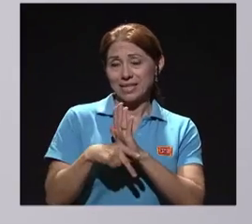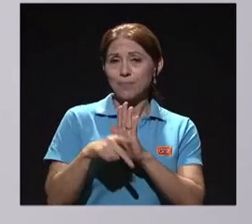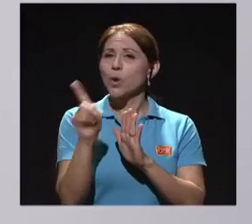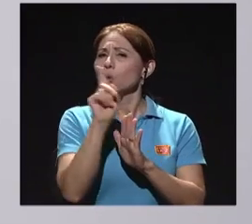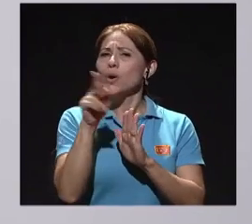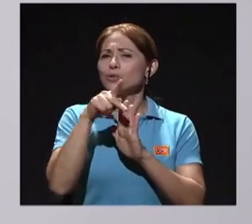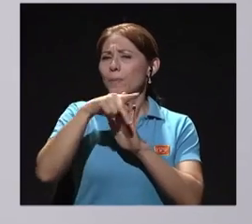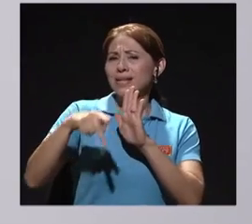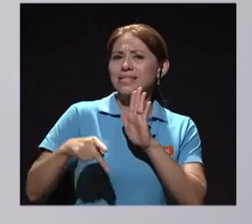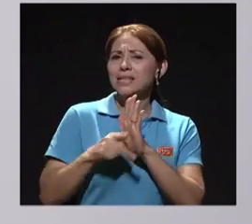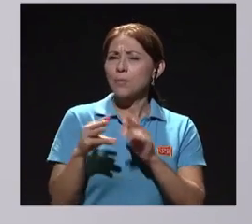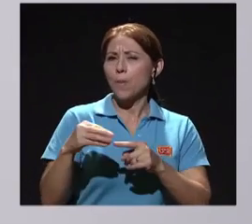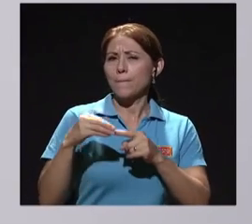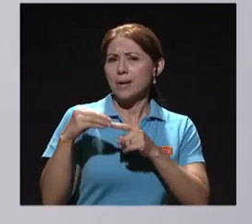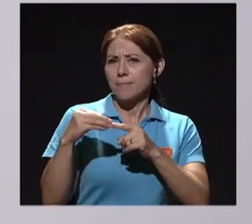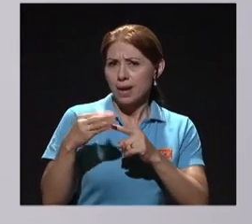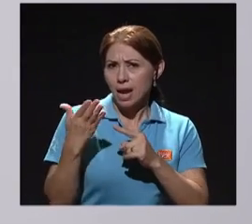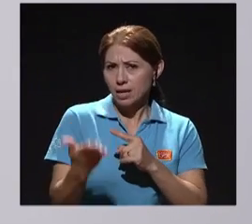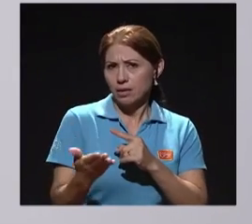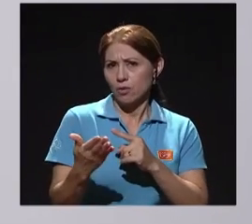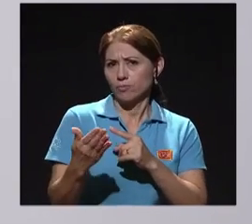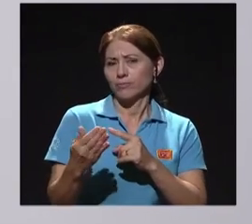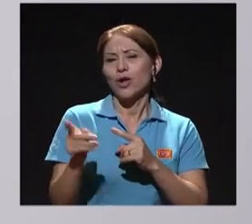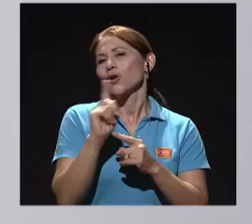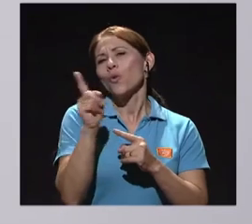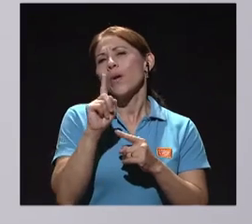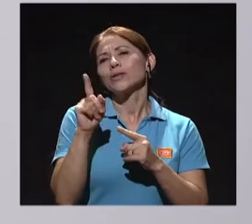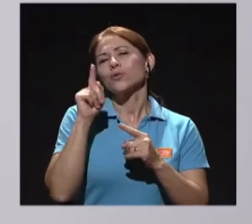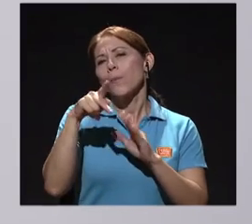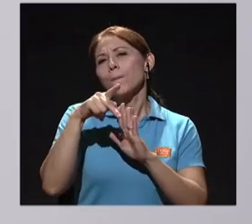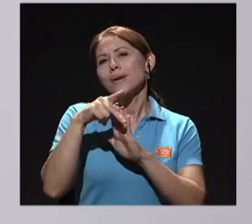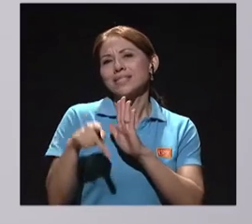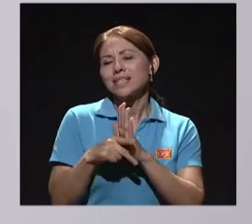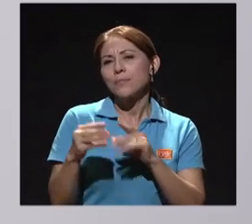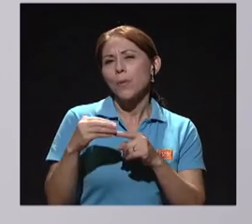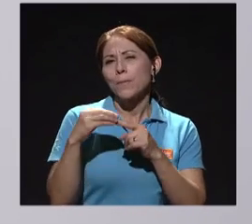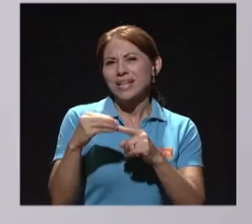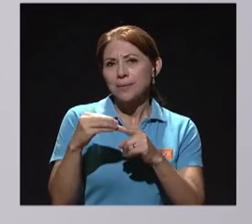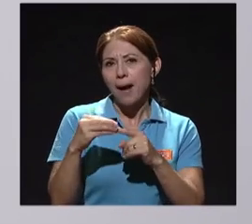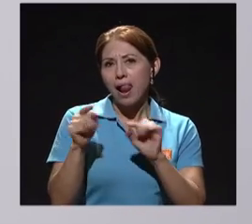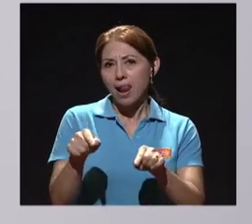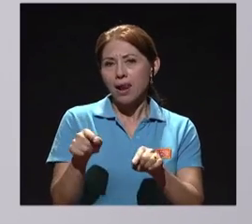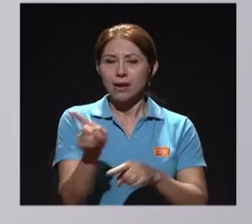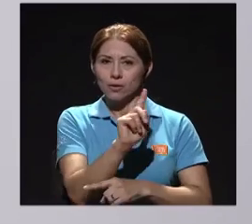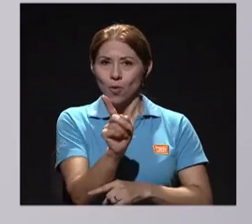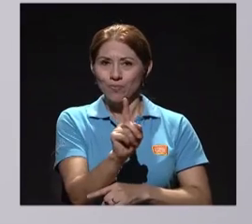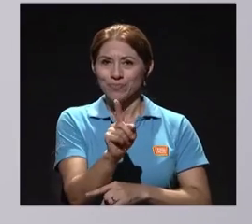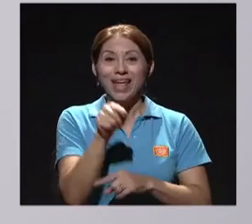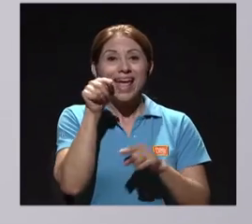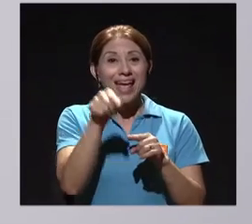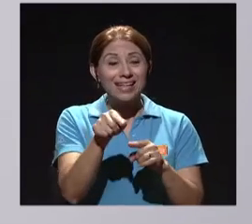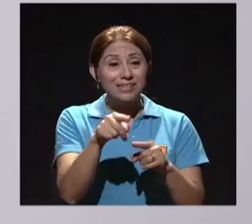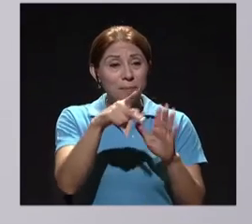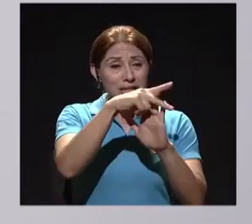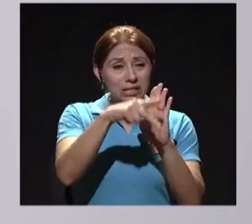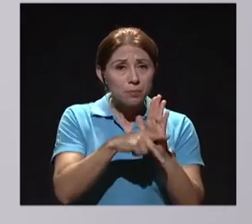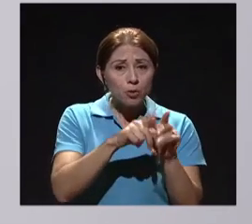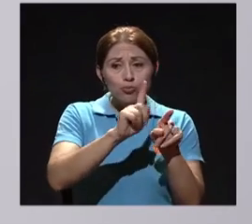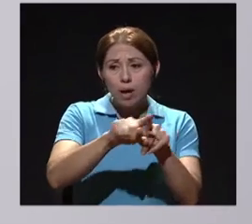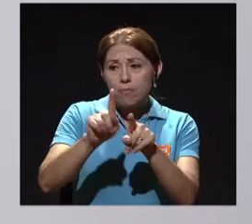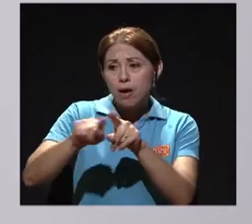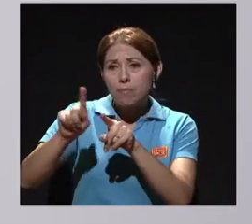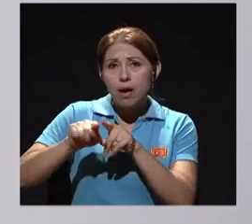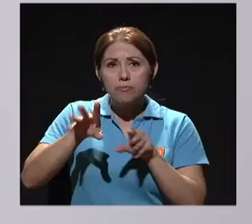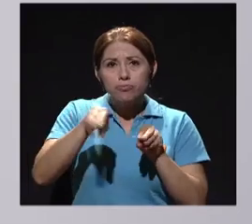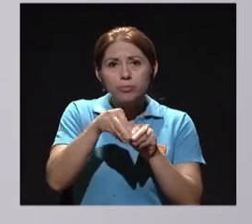primigenio como un principio principal porque el siglo usándose a esa redundancia sino que se pone al lado de otra serie de principios